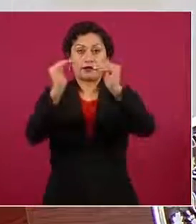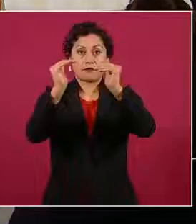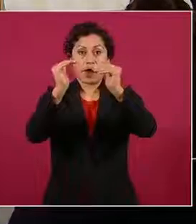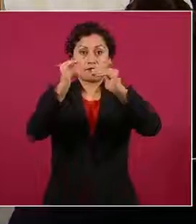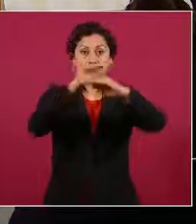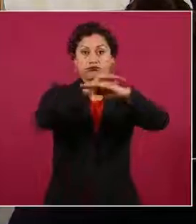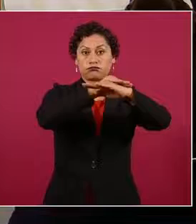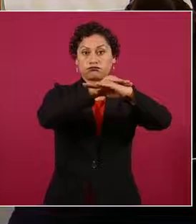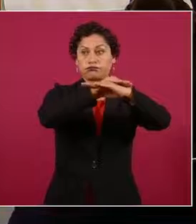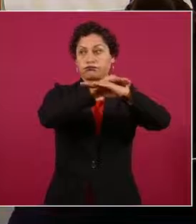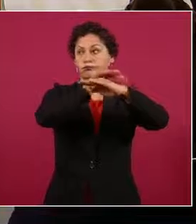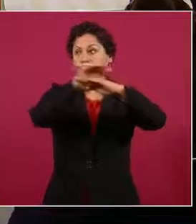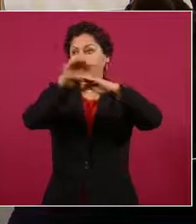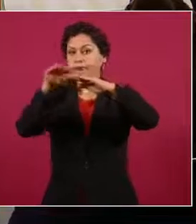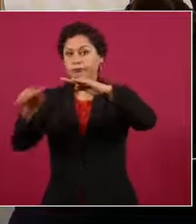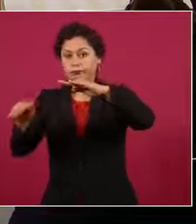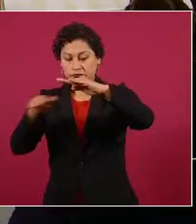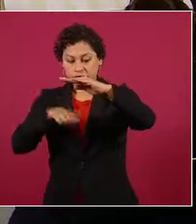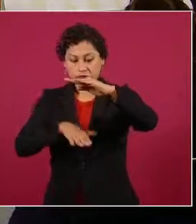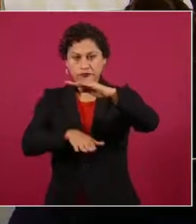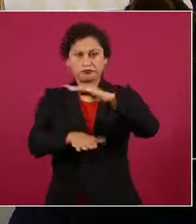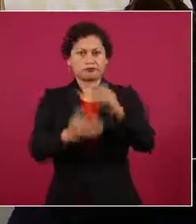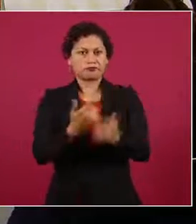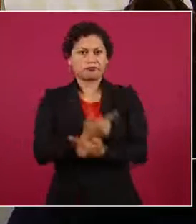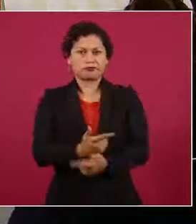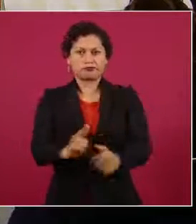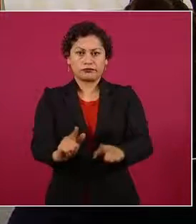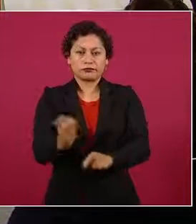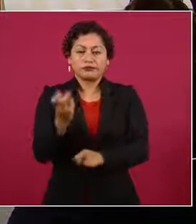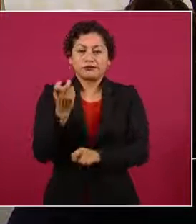y no se afectan tampoco